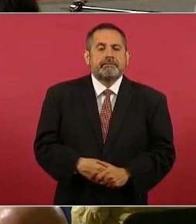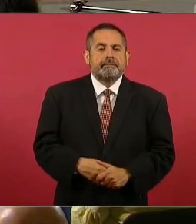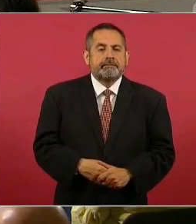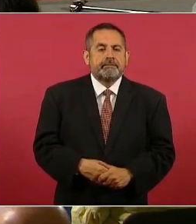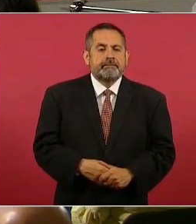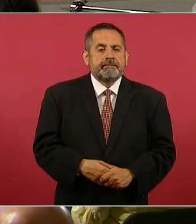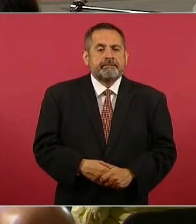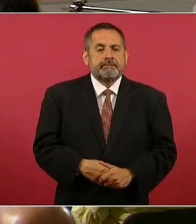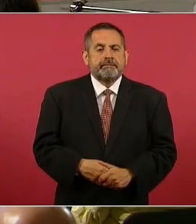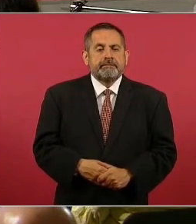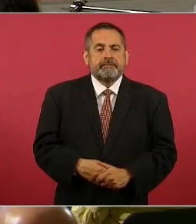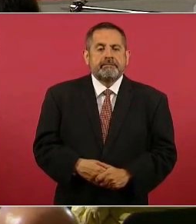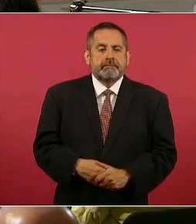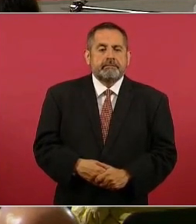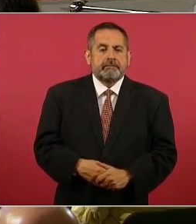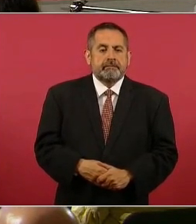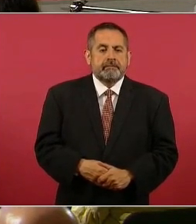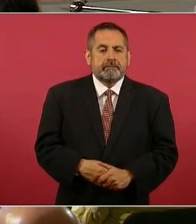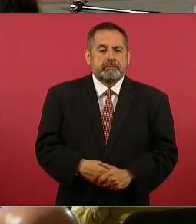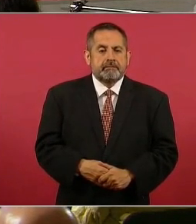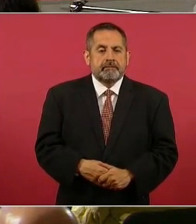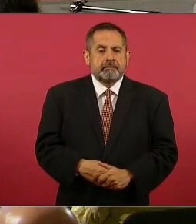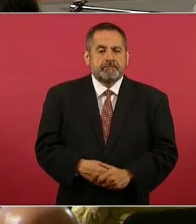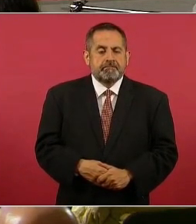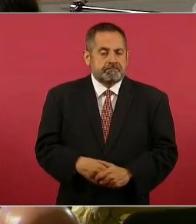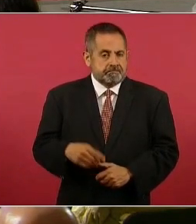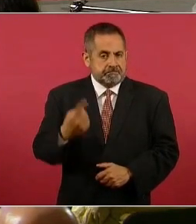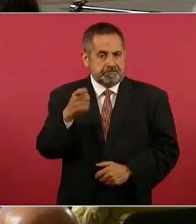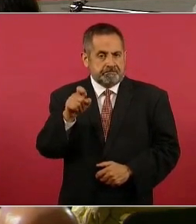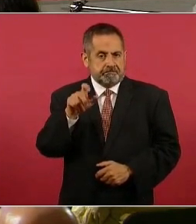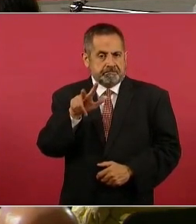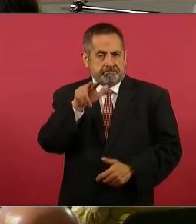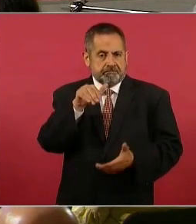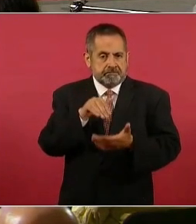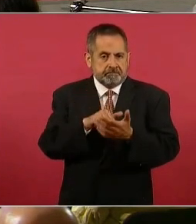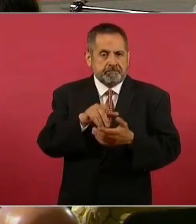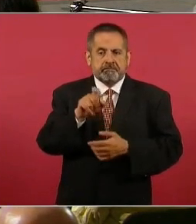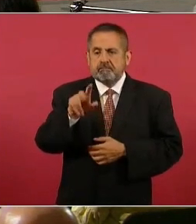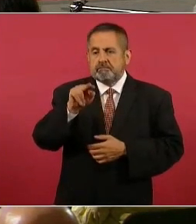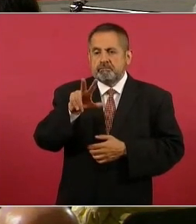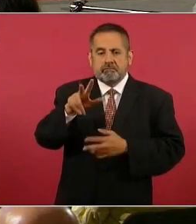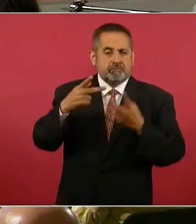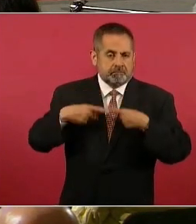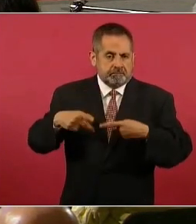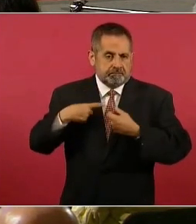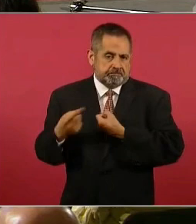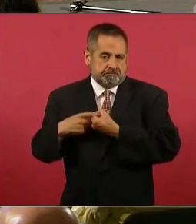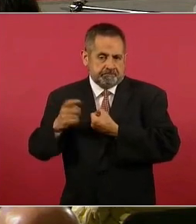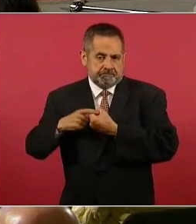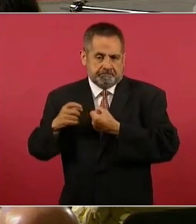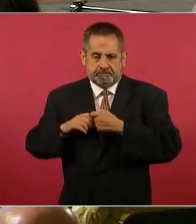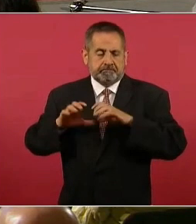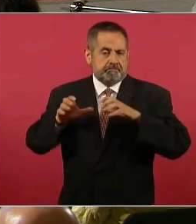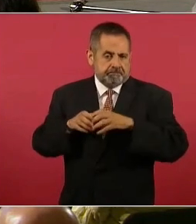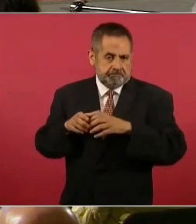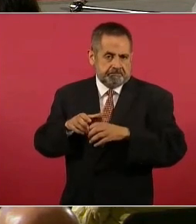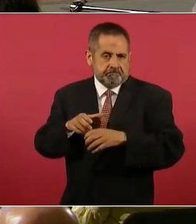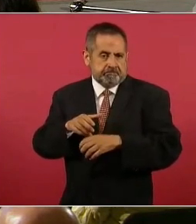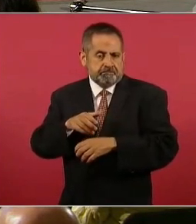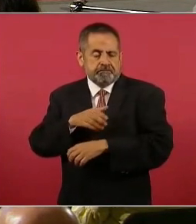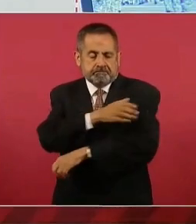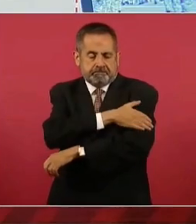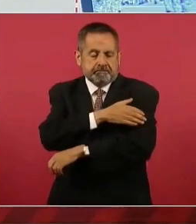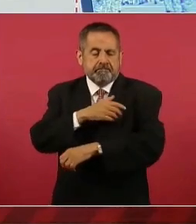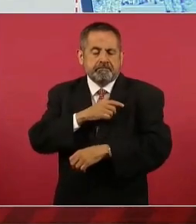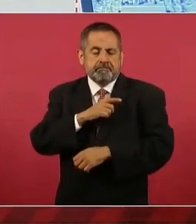seguimos con un estado de fuerza de 118 mil 188 elementos la fuerza operativa de